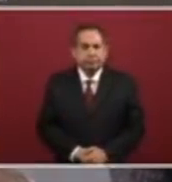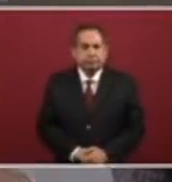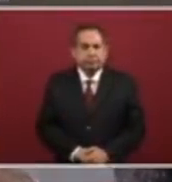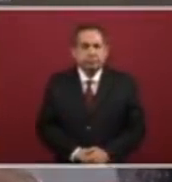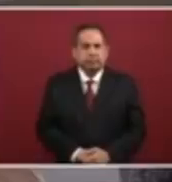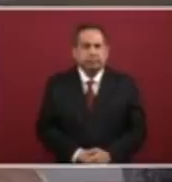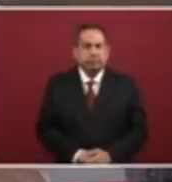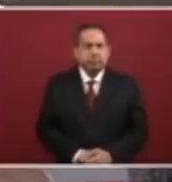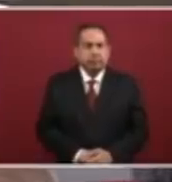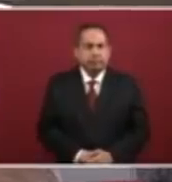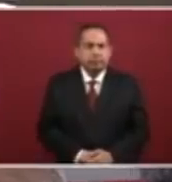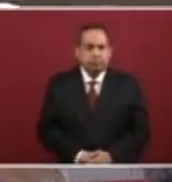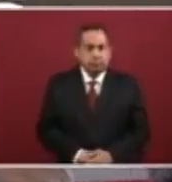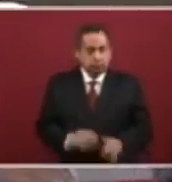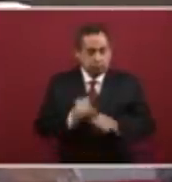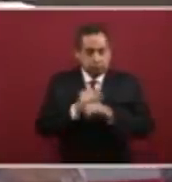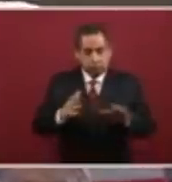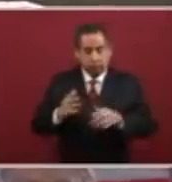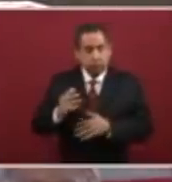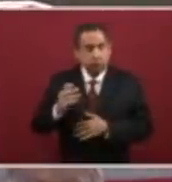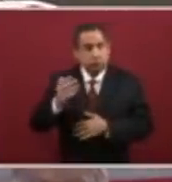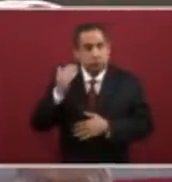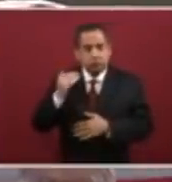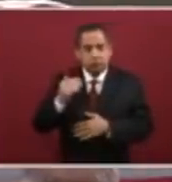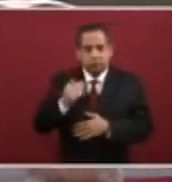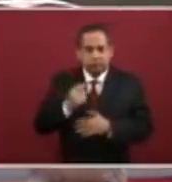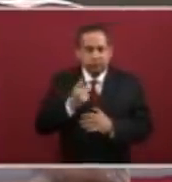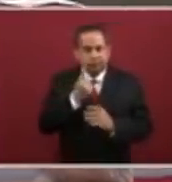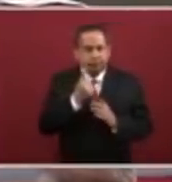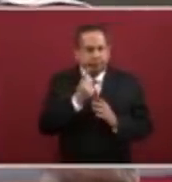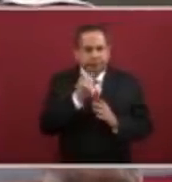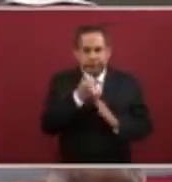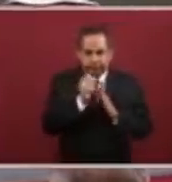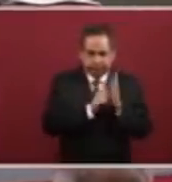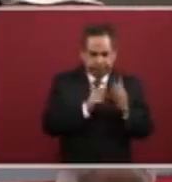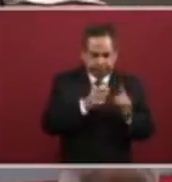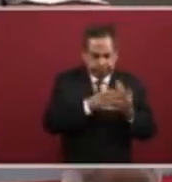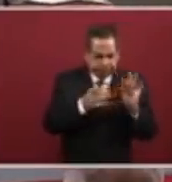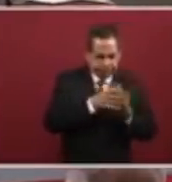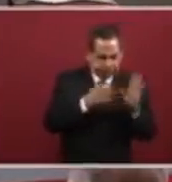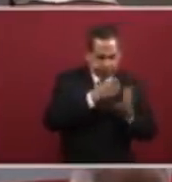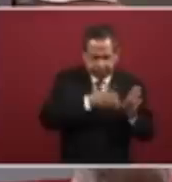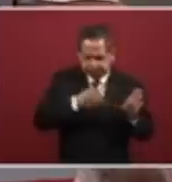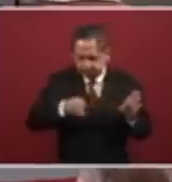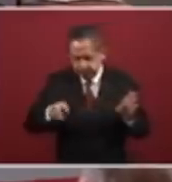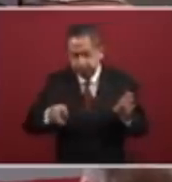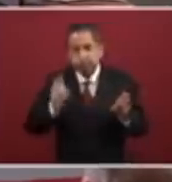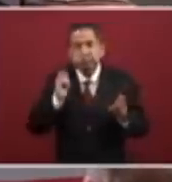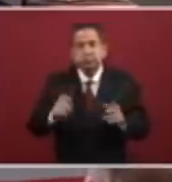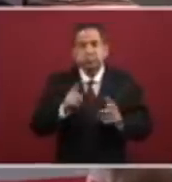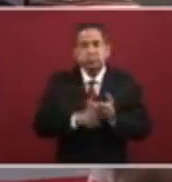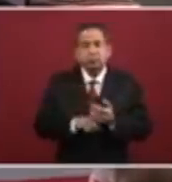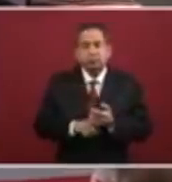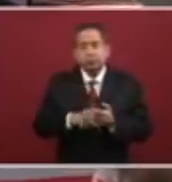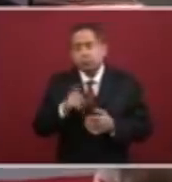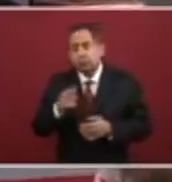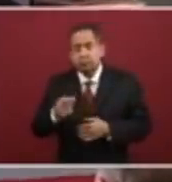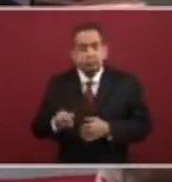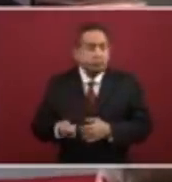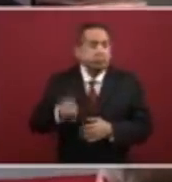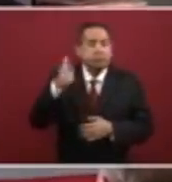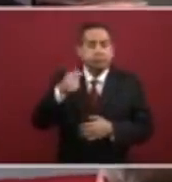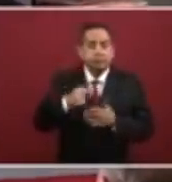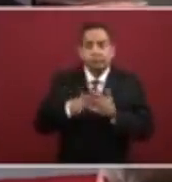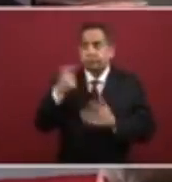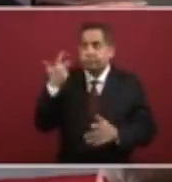Sí, en la información que se presentó del primer semestre, ahí se señala que por primera vez en 10